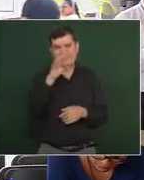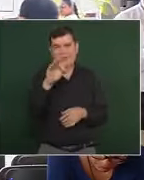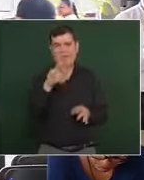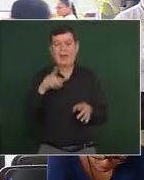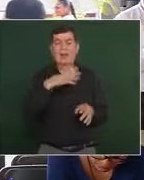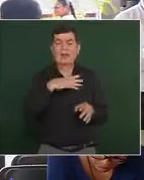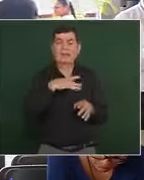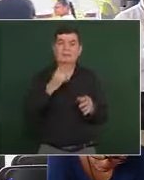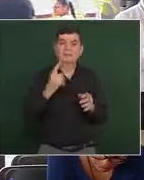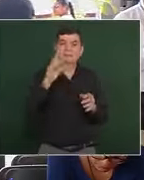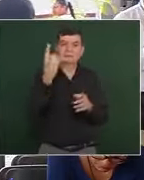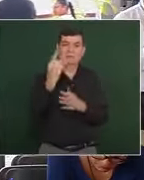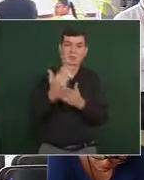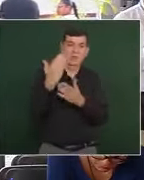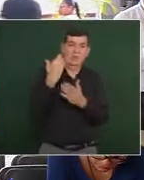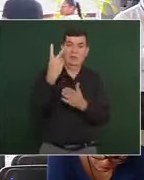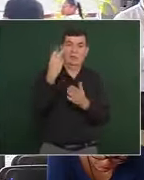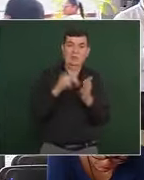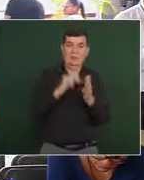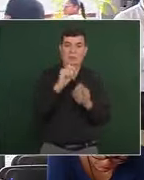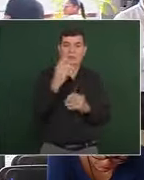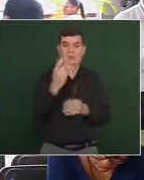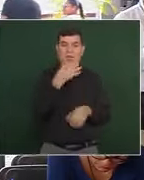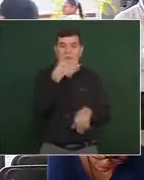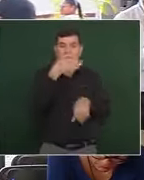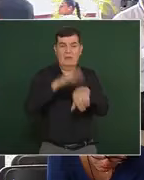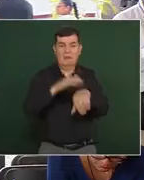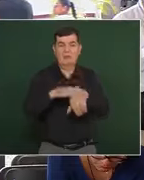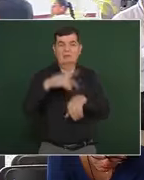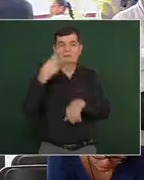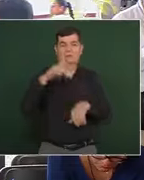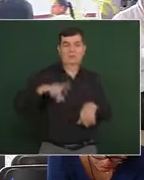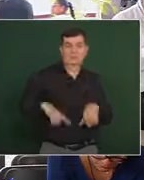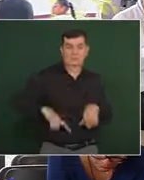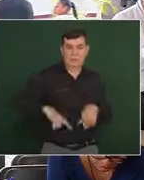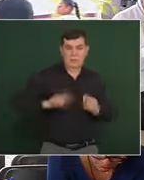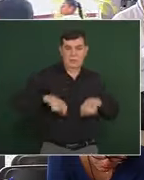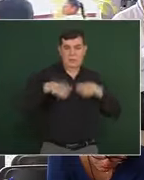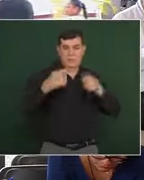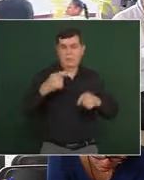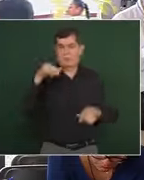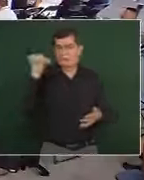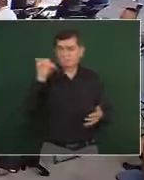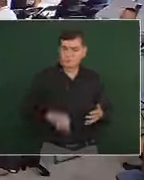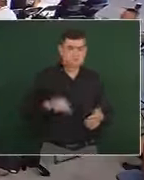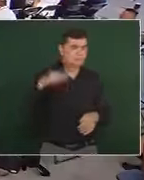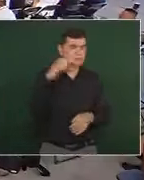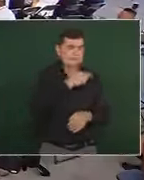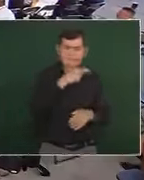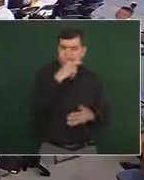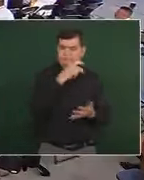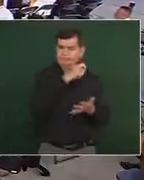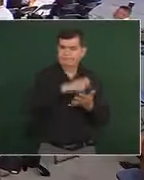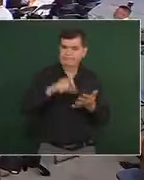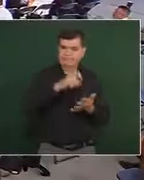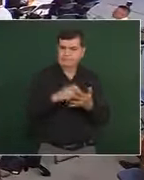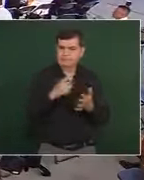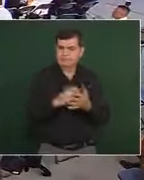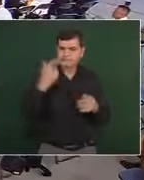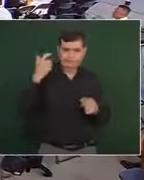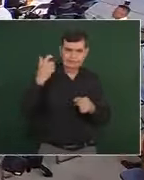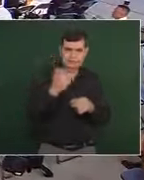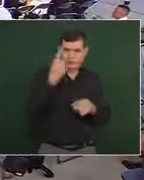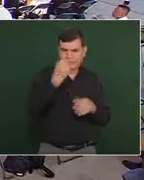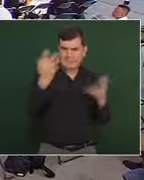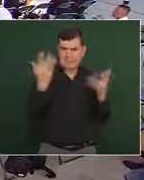en diciembre de 2023 recibió la noticia de que su gobierno autorizó la compra inmediata del tratamiento, por lo que lo citaron para